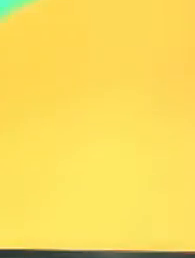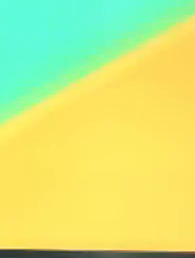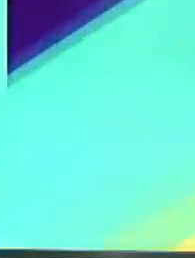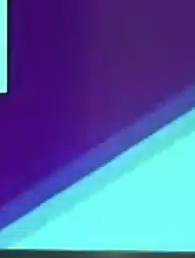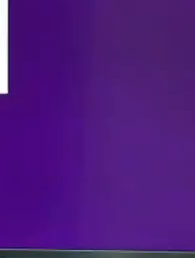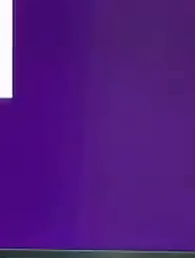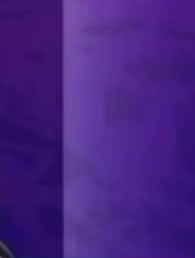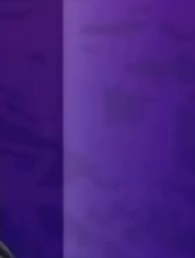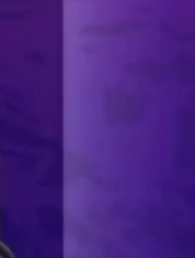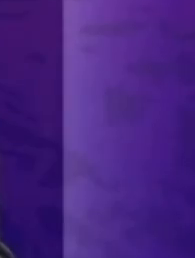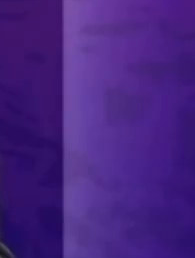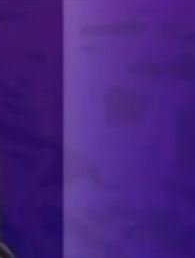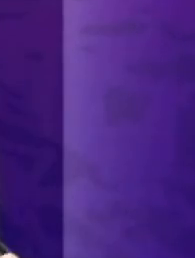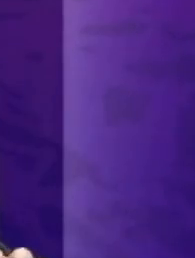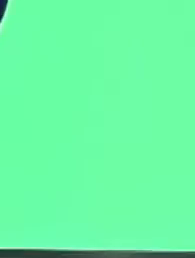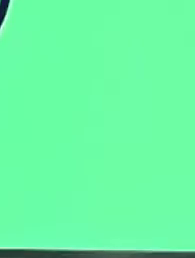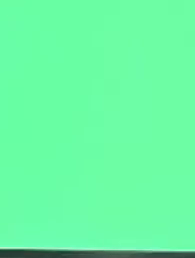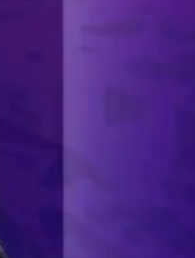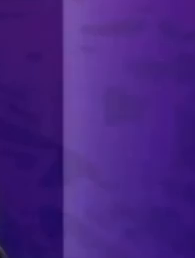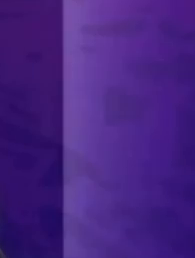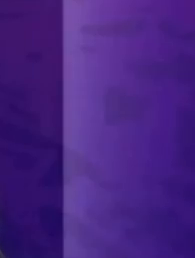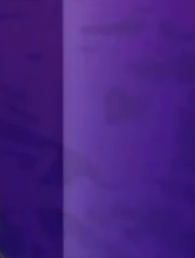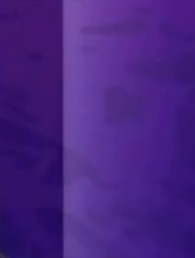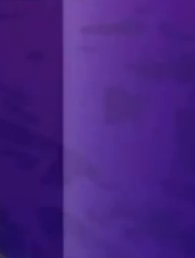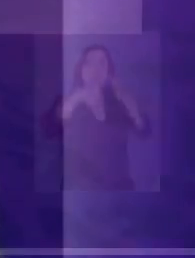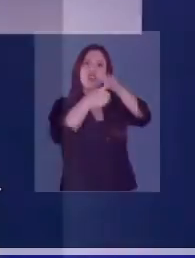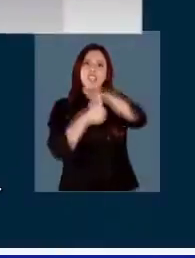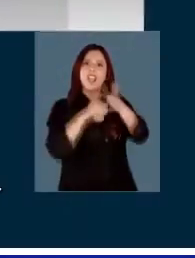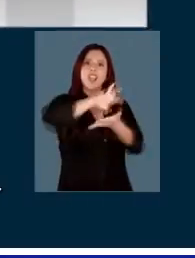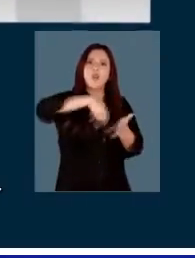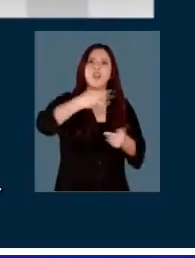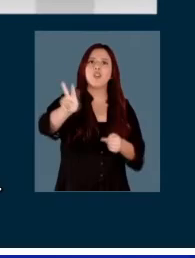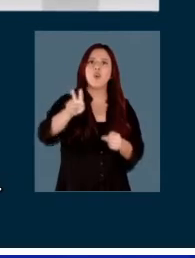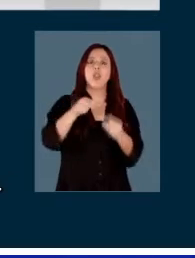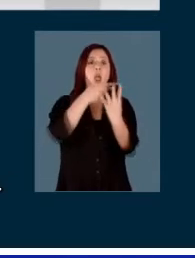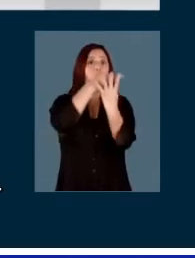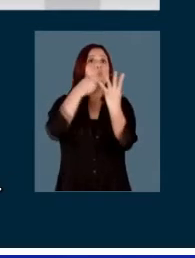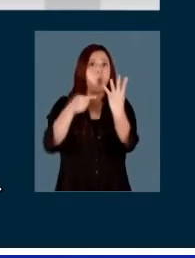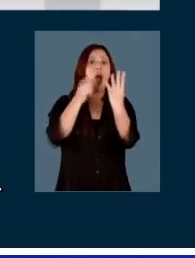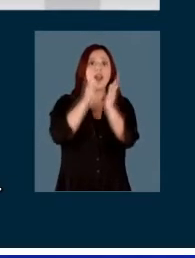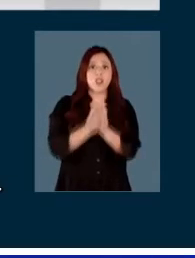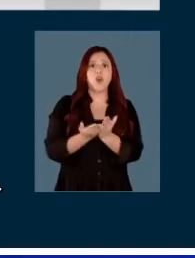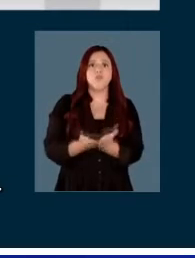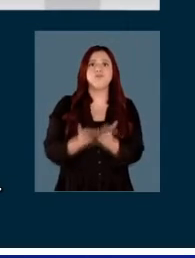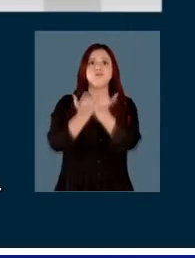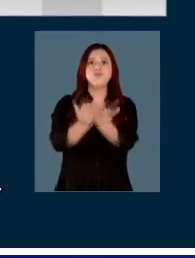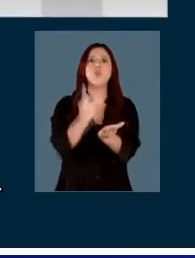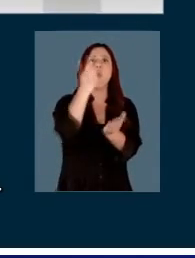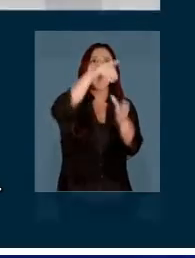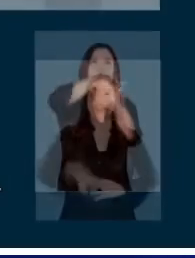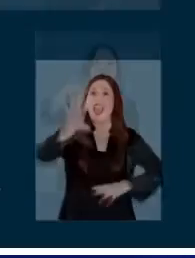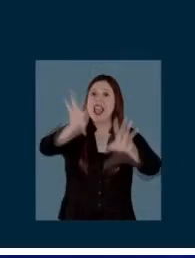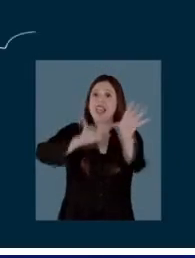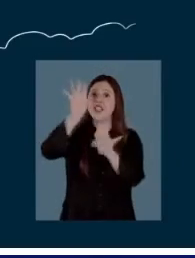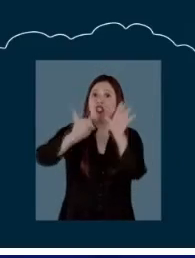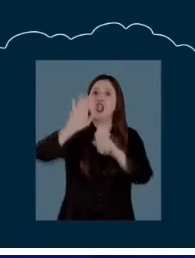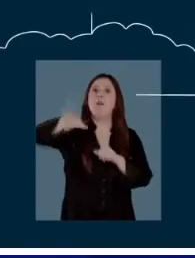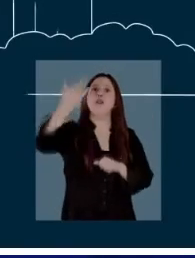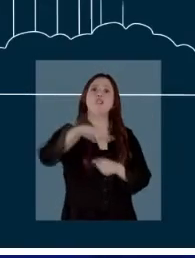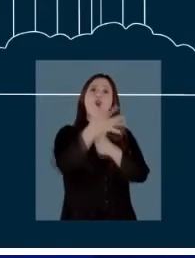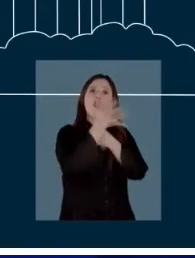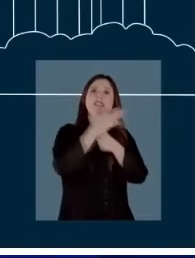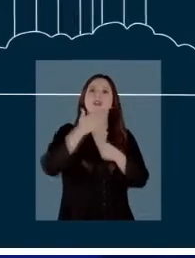de votación para evitar aglomeraciones. Además que las Fuerzas Armadas están a cargo del orden dentro del lugar, entonces también ellos